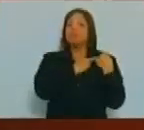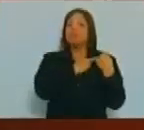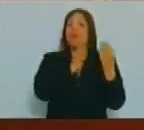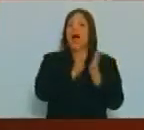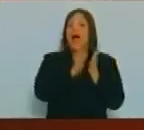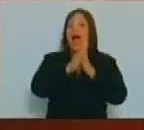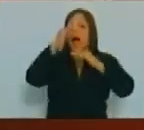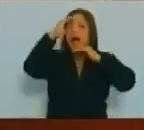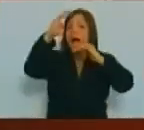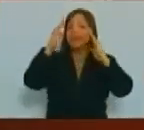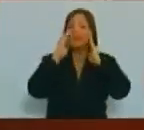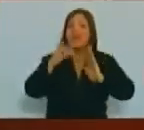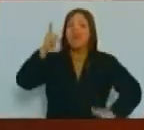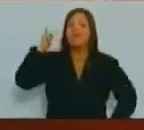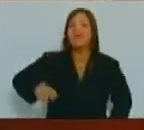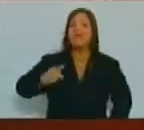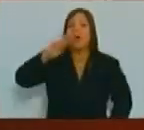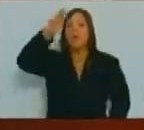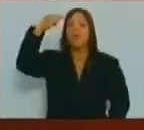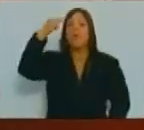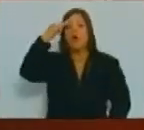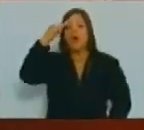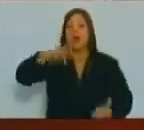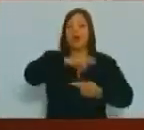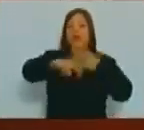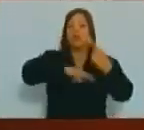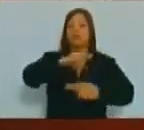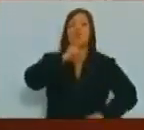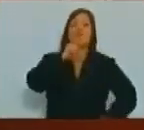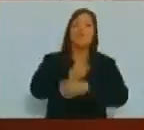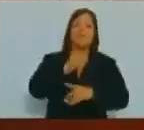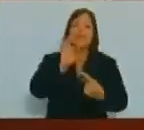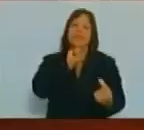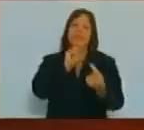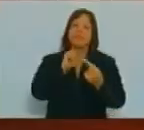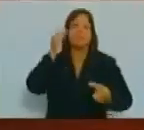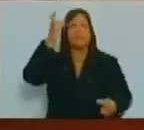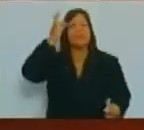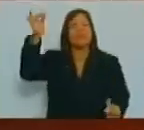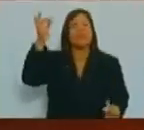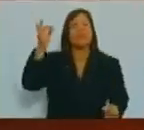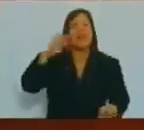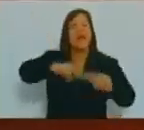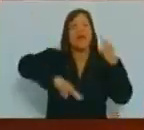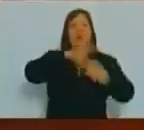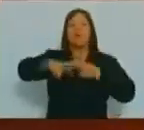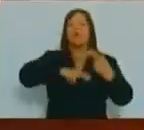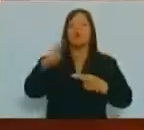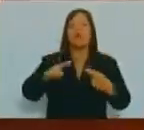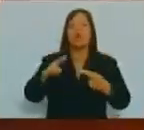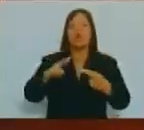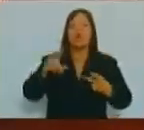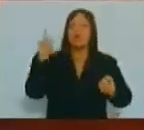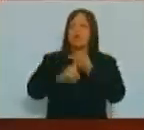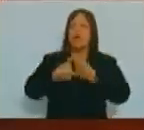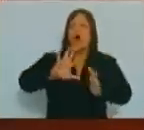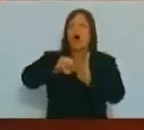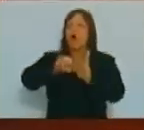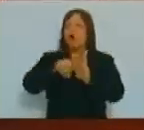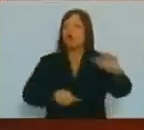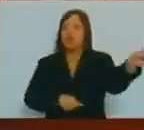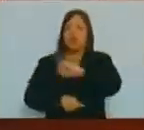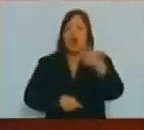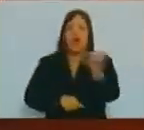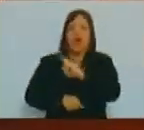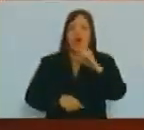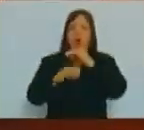aquí tiene que tener la moral que exige la revolución y la moral que hiciera la revolución no se casa con la corrupción ni con la